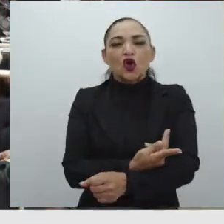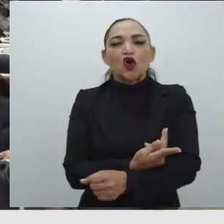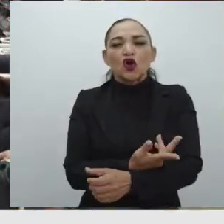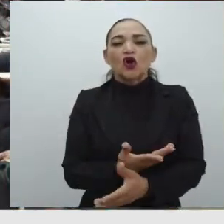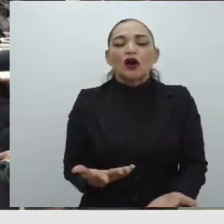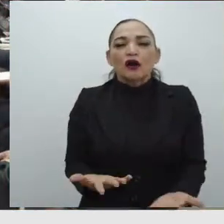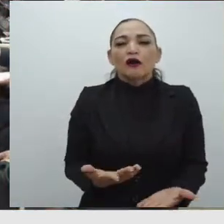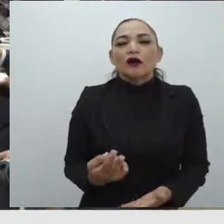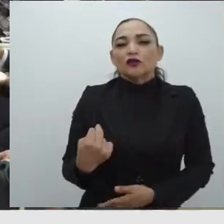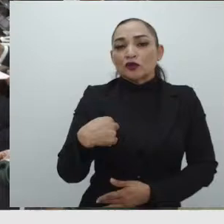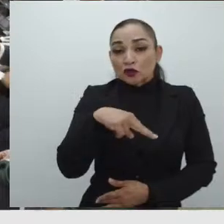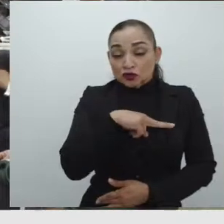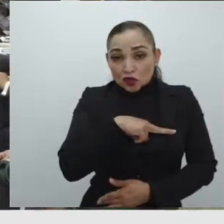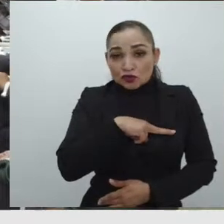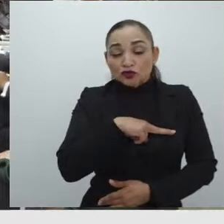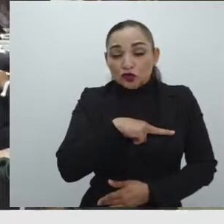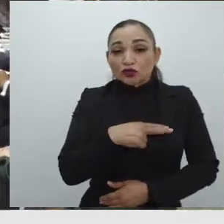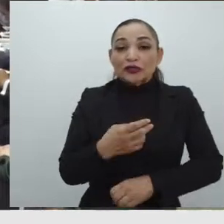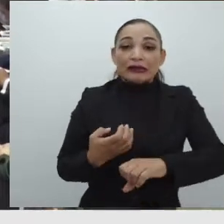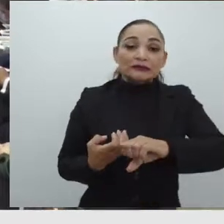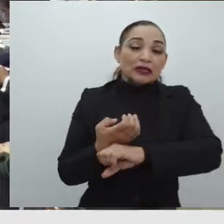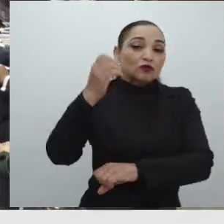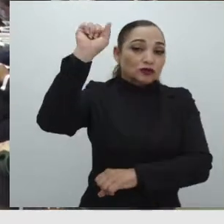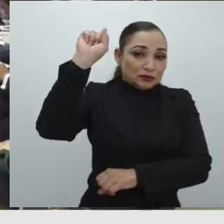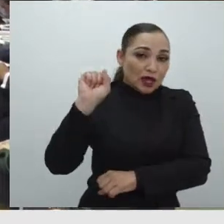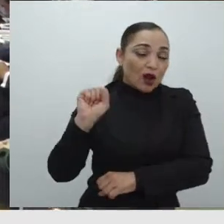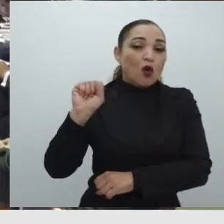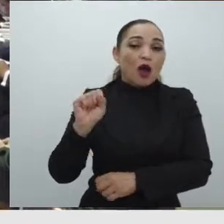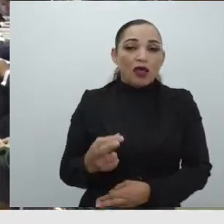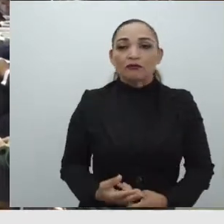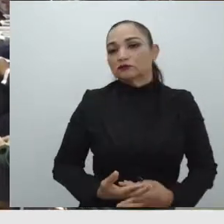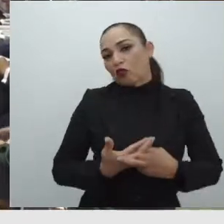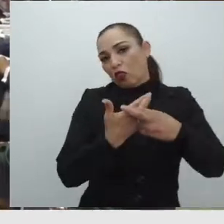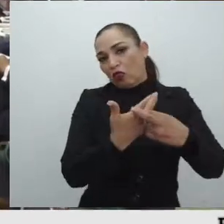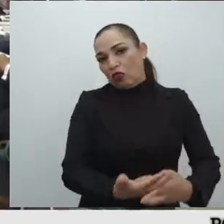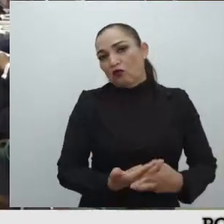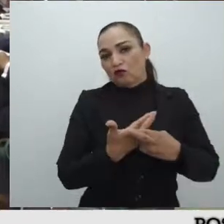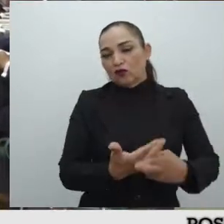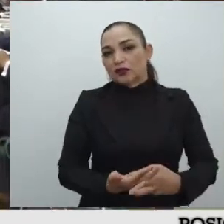Si somos un estado rico en recursos de todo tipo,